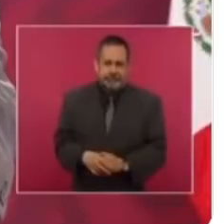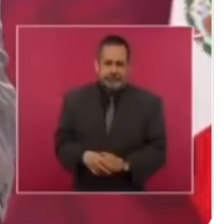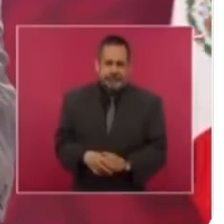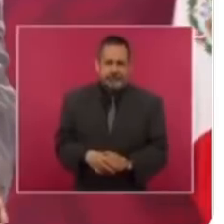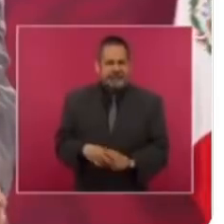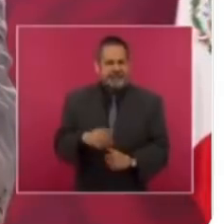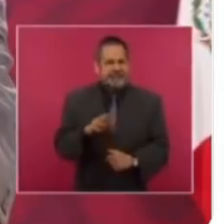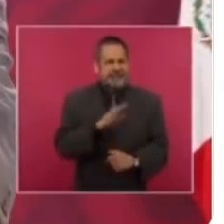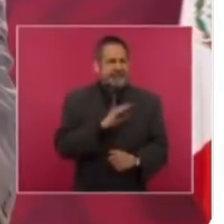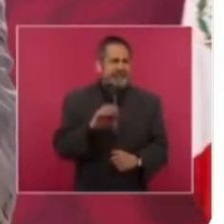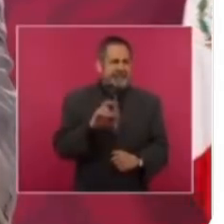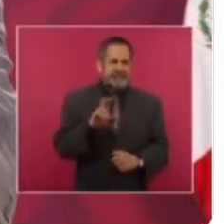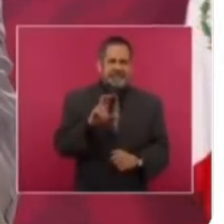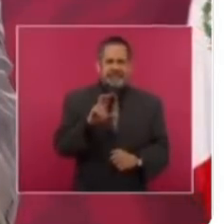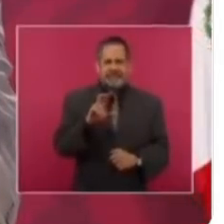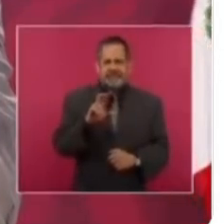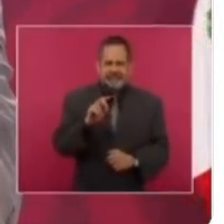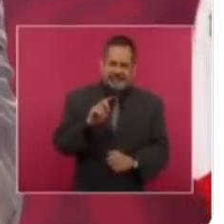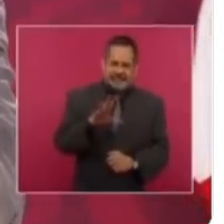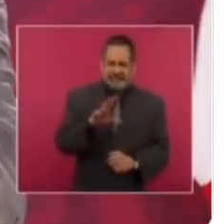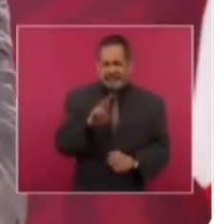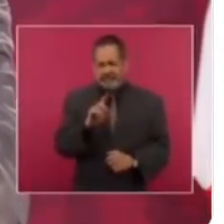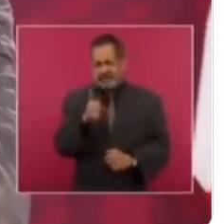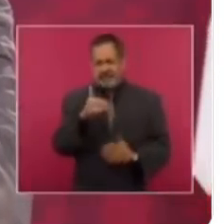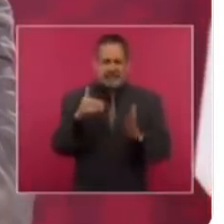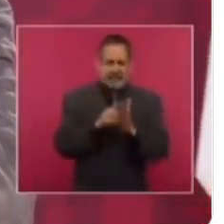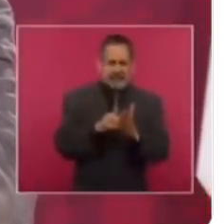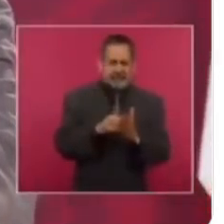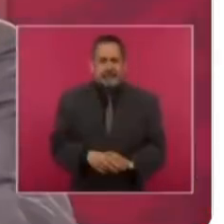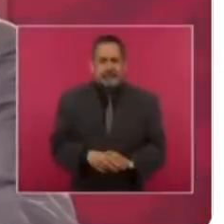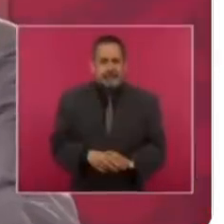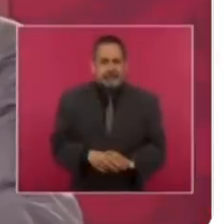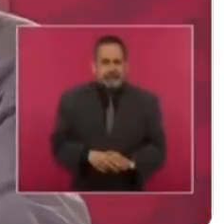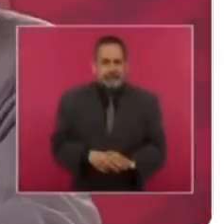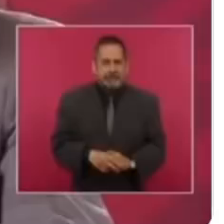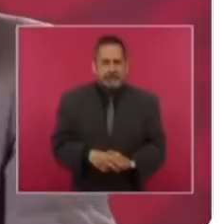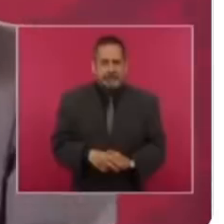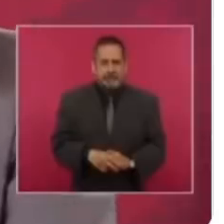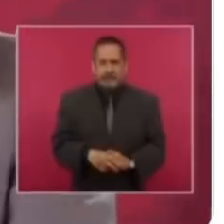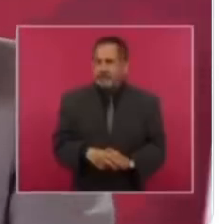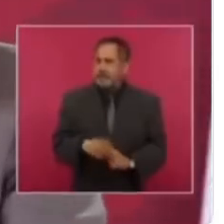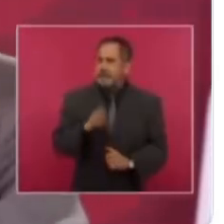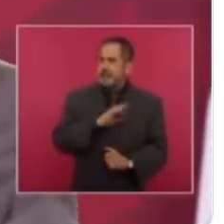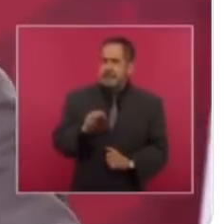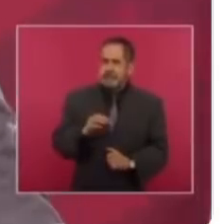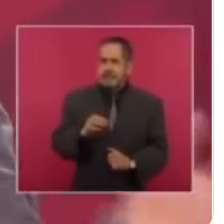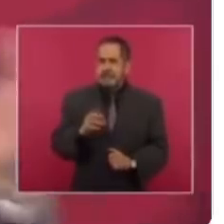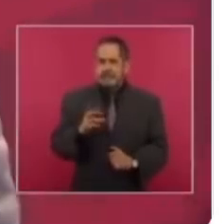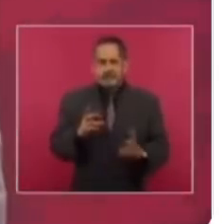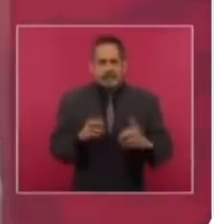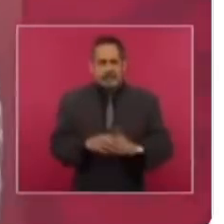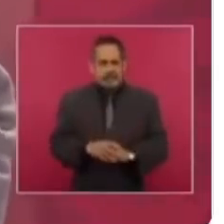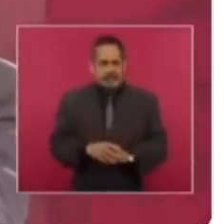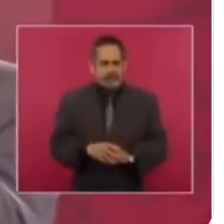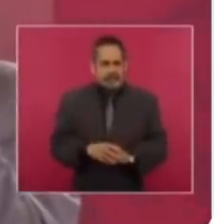como 35 36 mil metros cuadrados nada más que son como tres veces